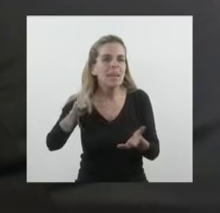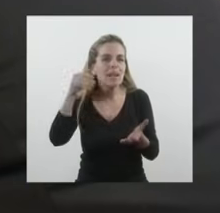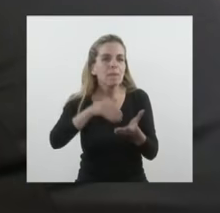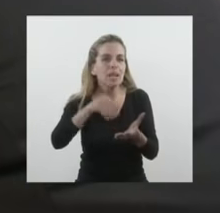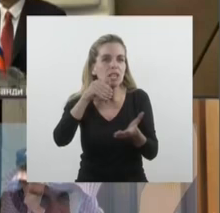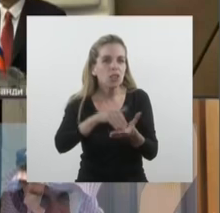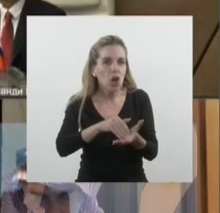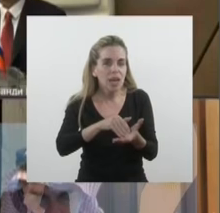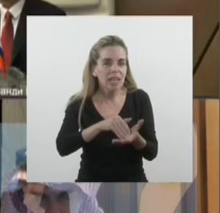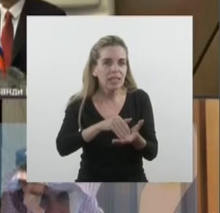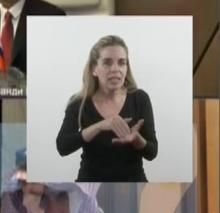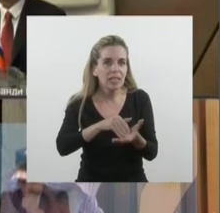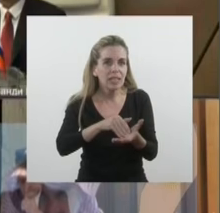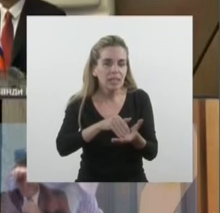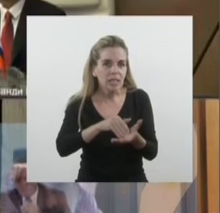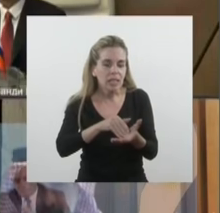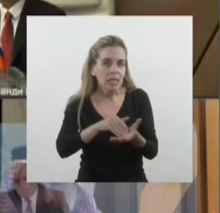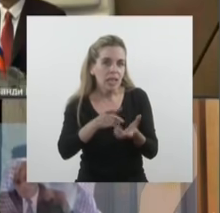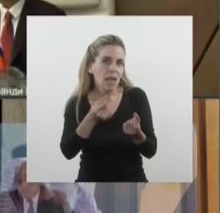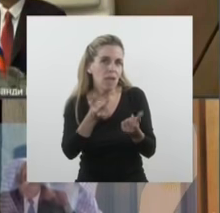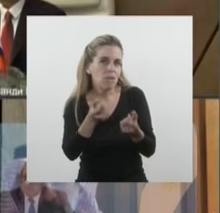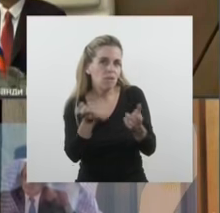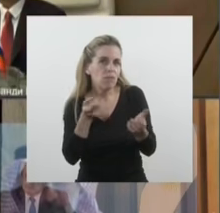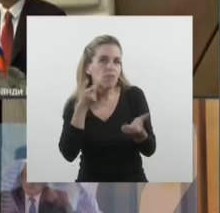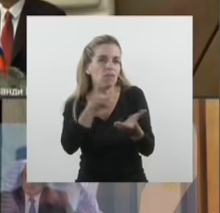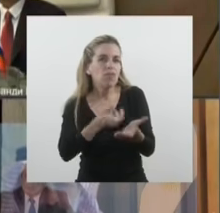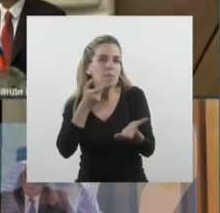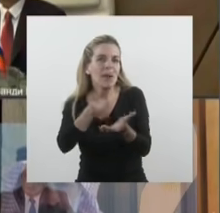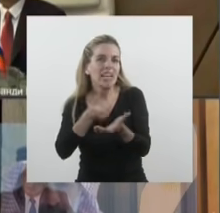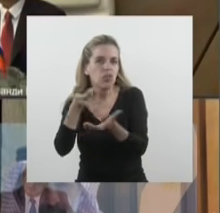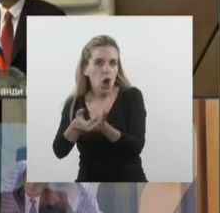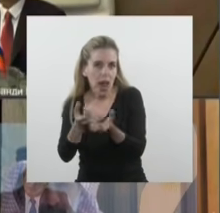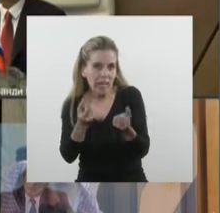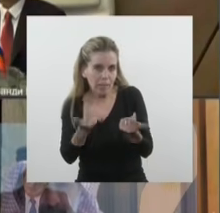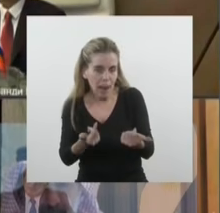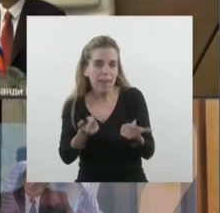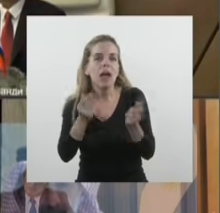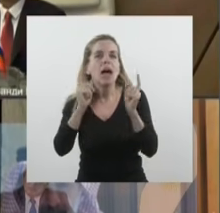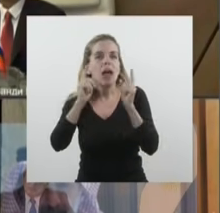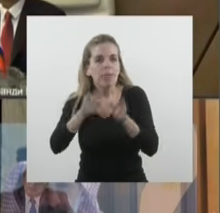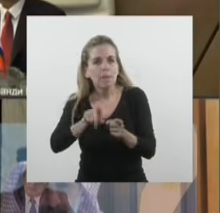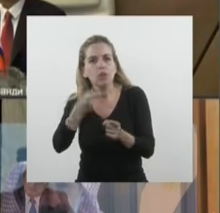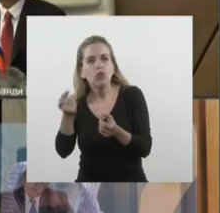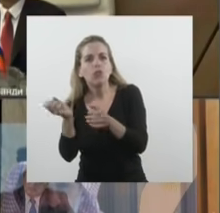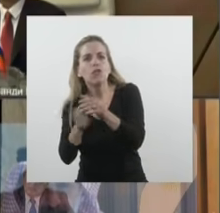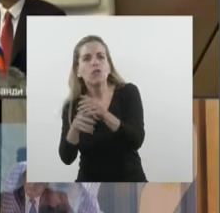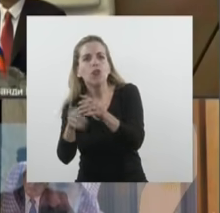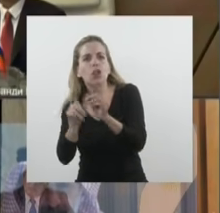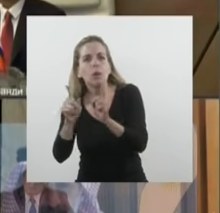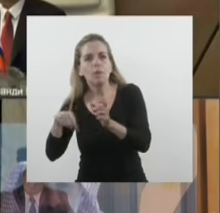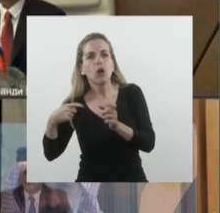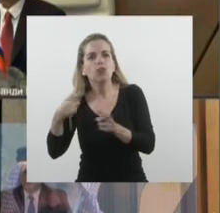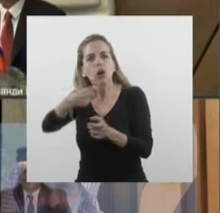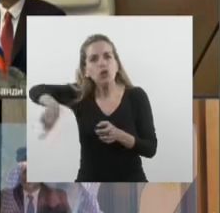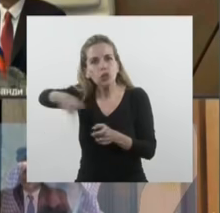de fondo o sea que tenemos y otros cuando salen nuestros socios fueron invertidos